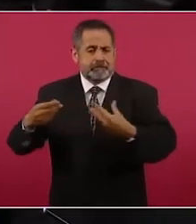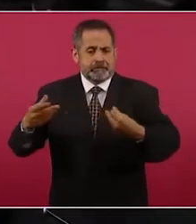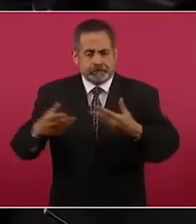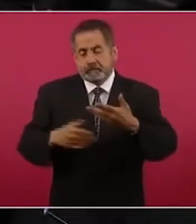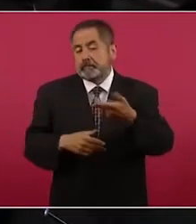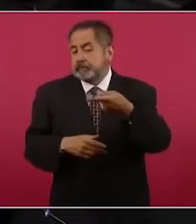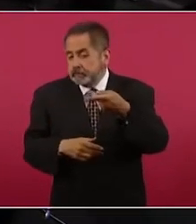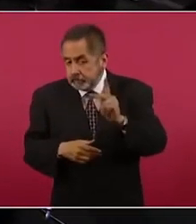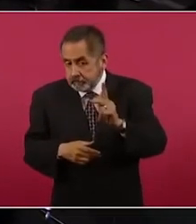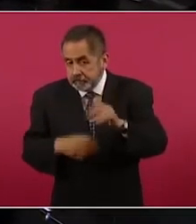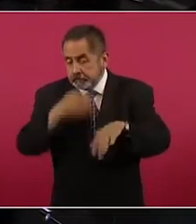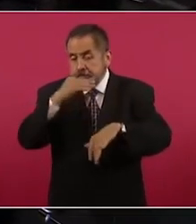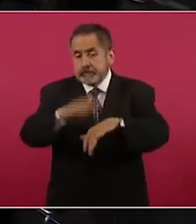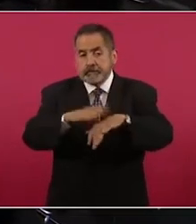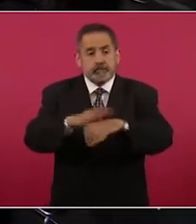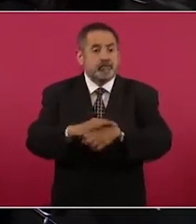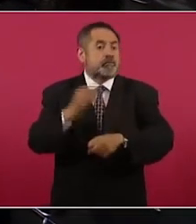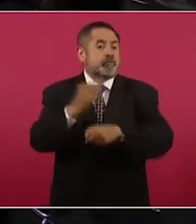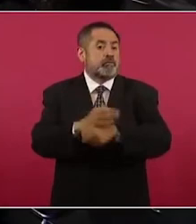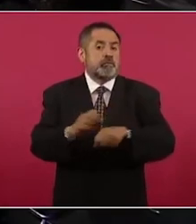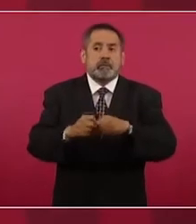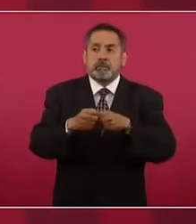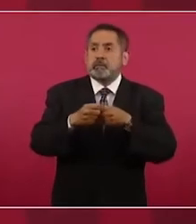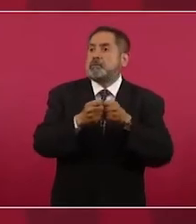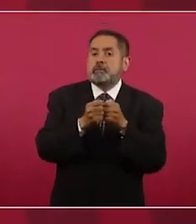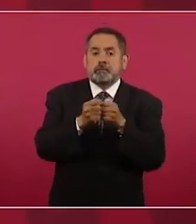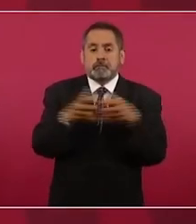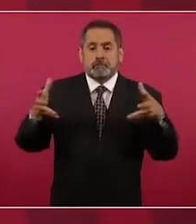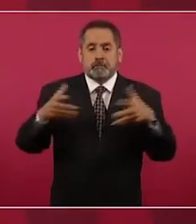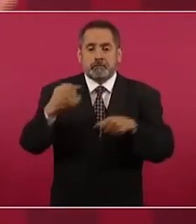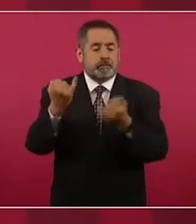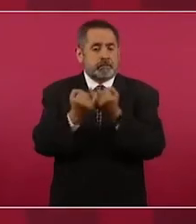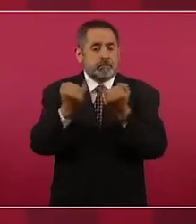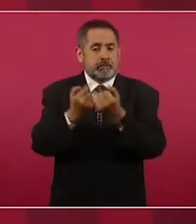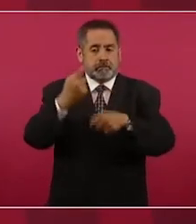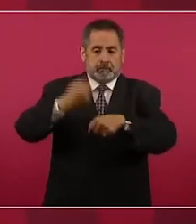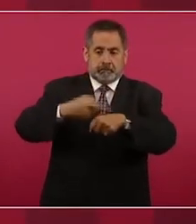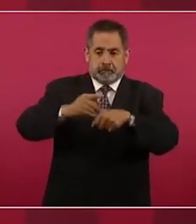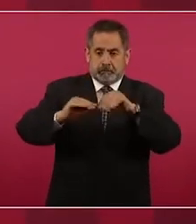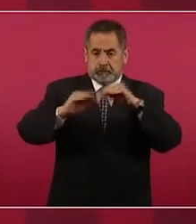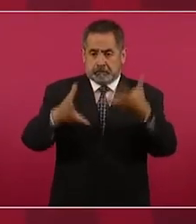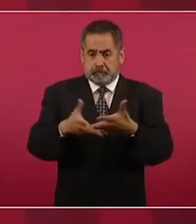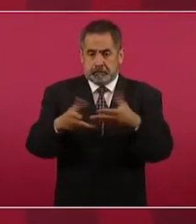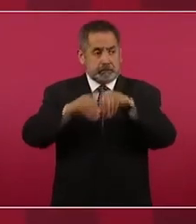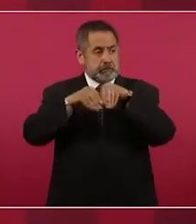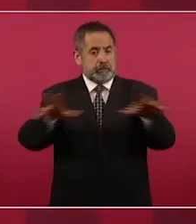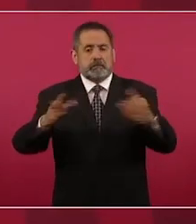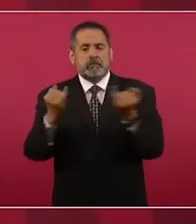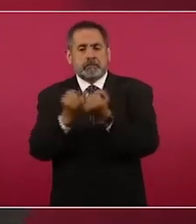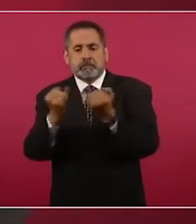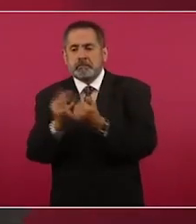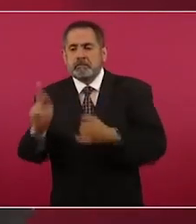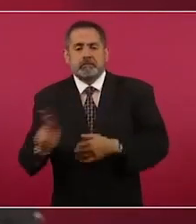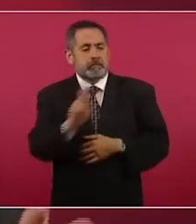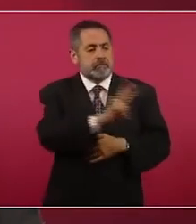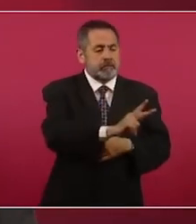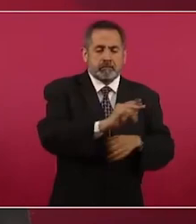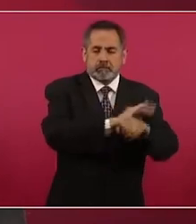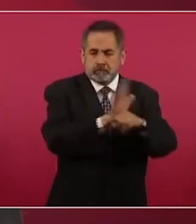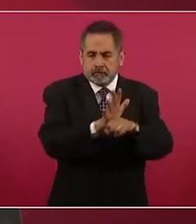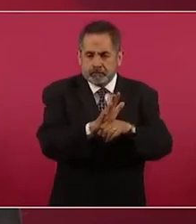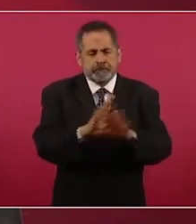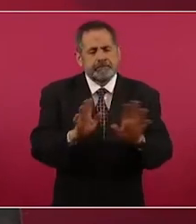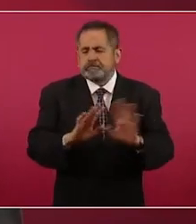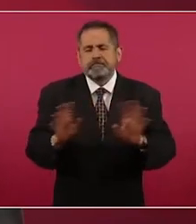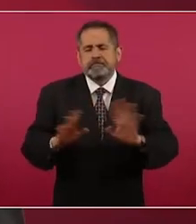hay alguna anticipación de que esto pudiera convertirse en una pandemia o un fenómeno semejante a COVID-19. Entonces, es muy importante mantener